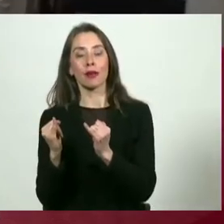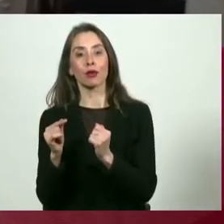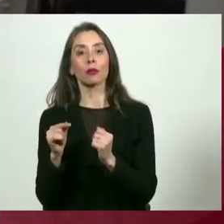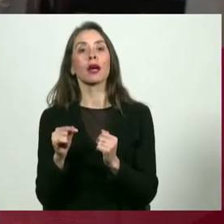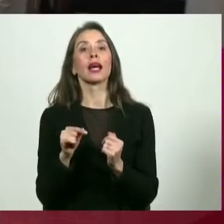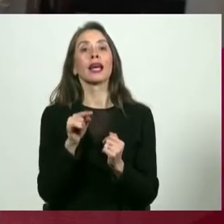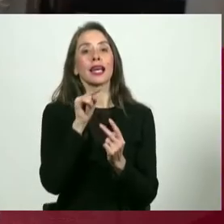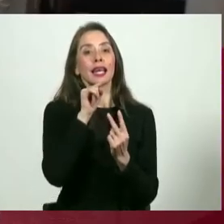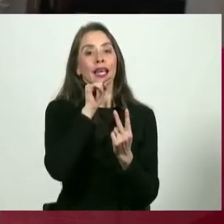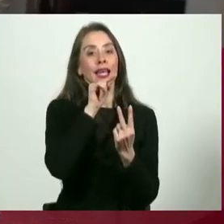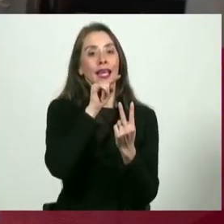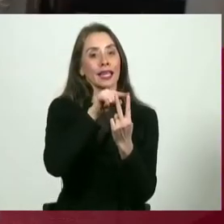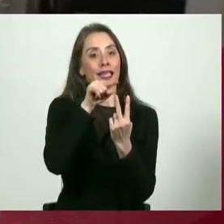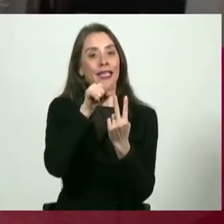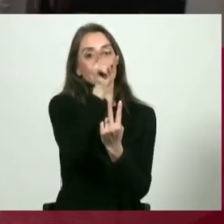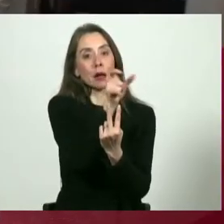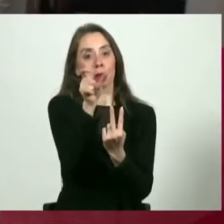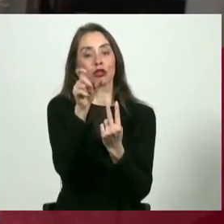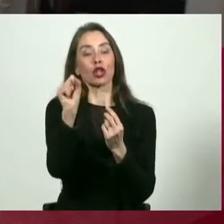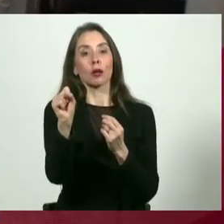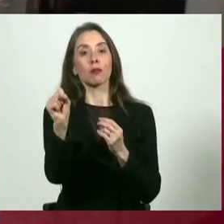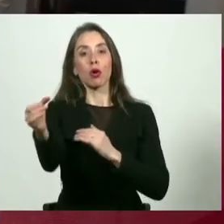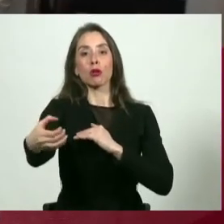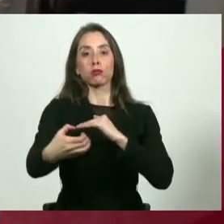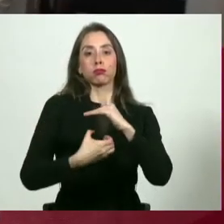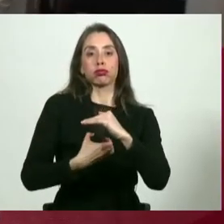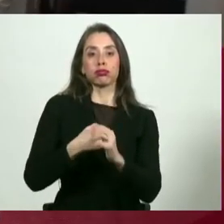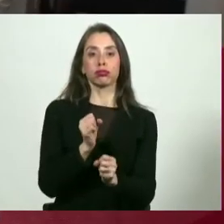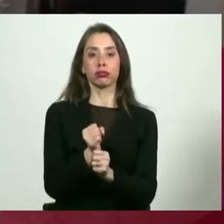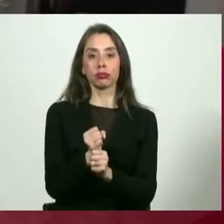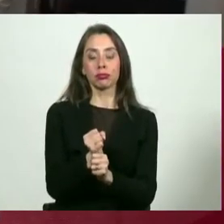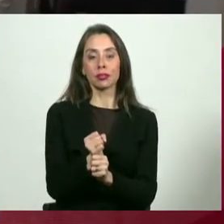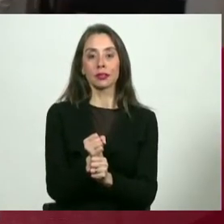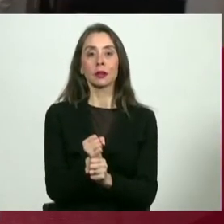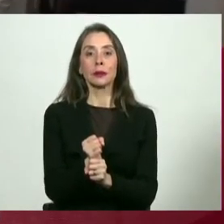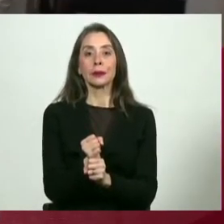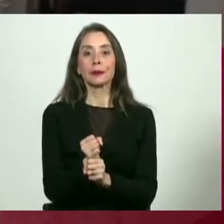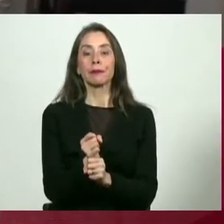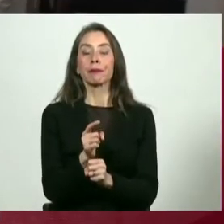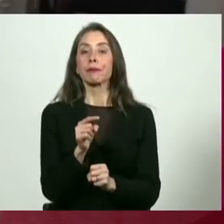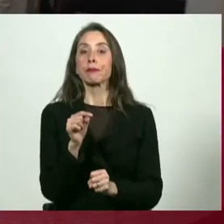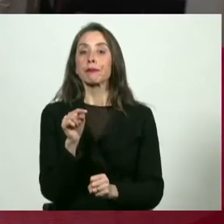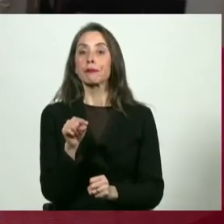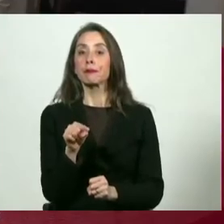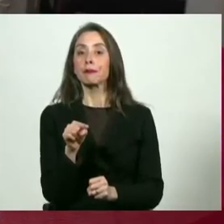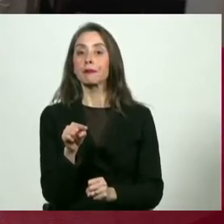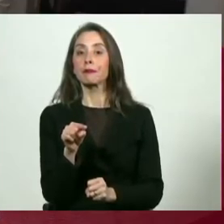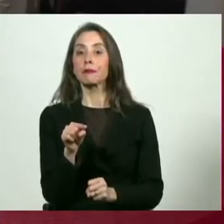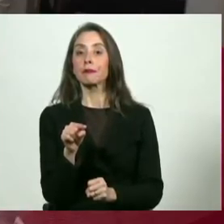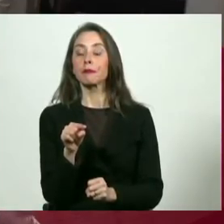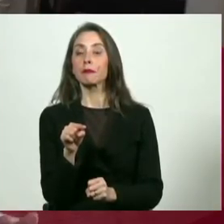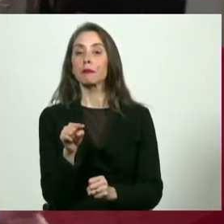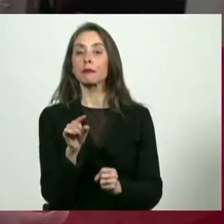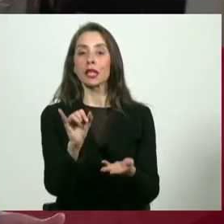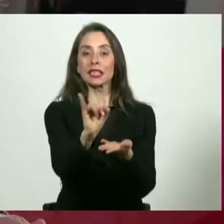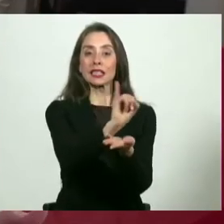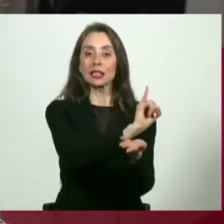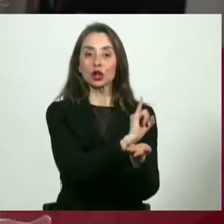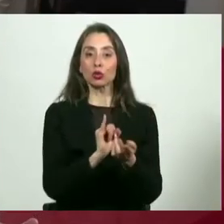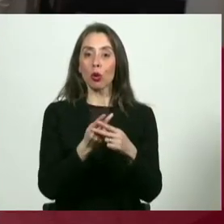de la dotación de personal de aquellas empresas de a lo menos 200 trabajadores tiene que reservarse para personas